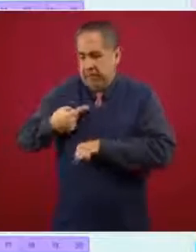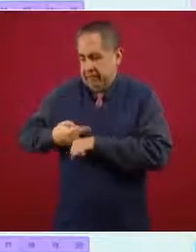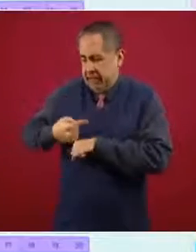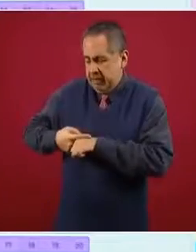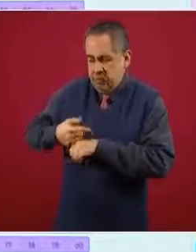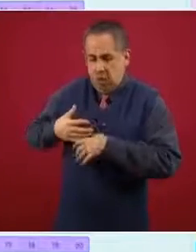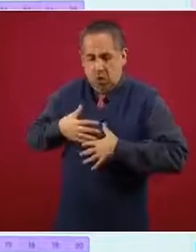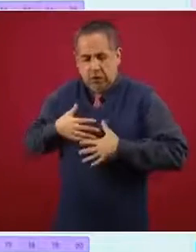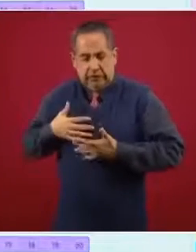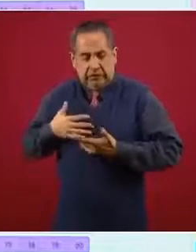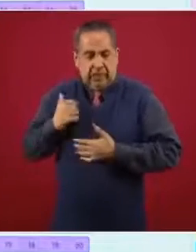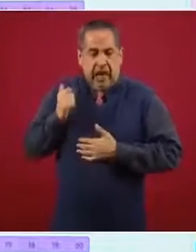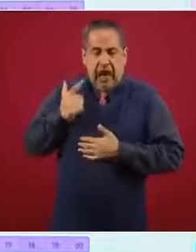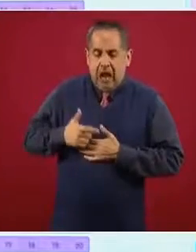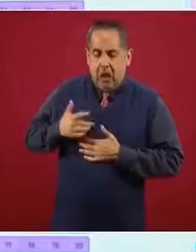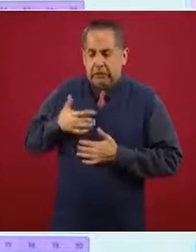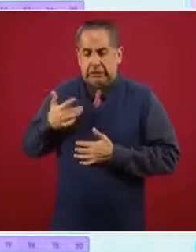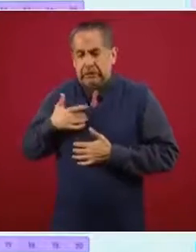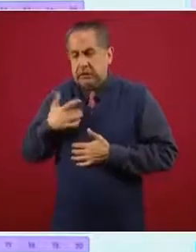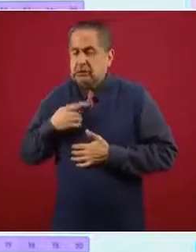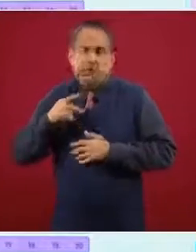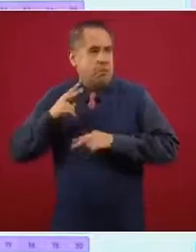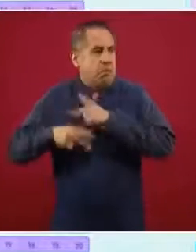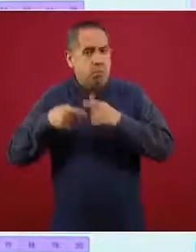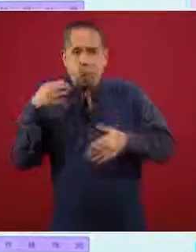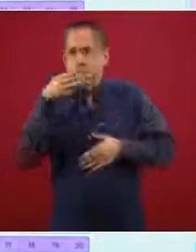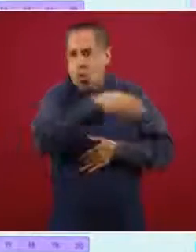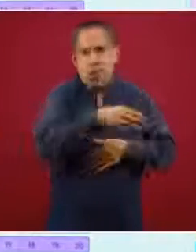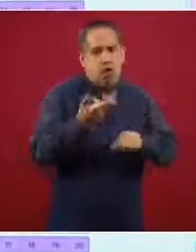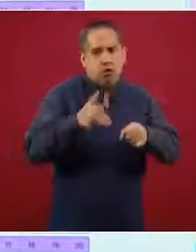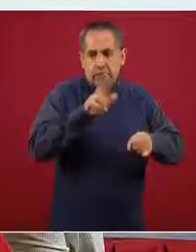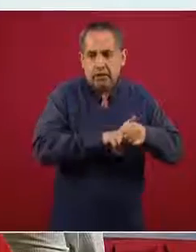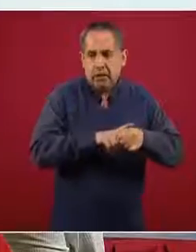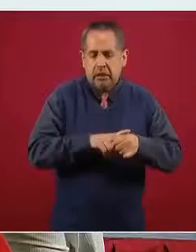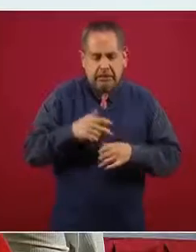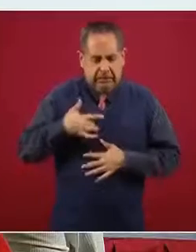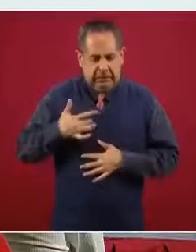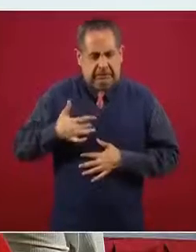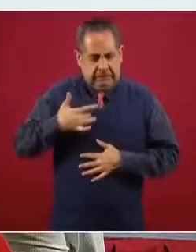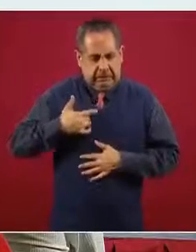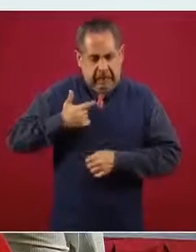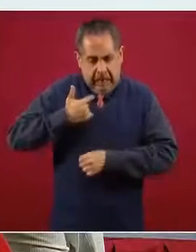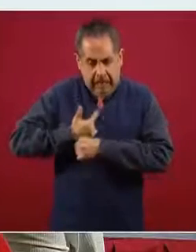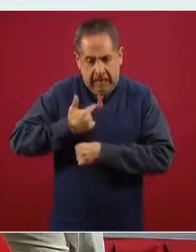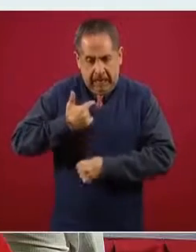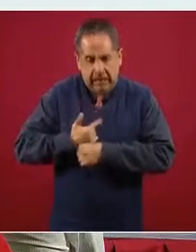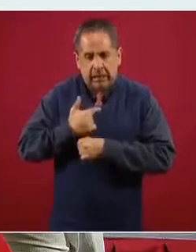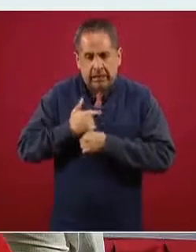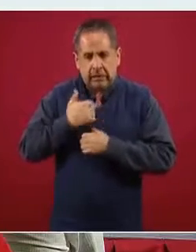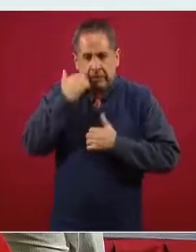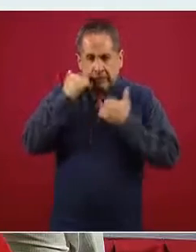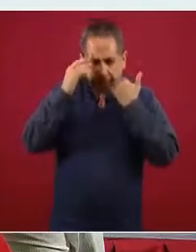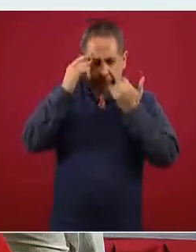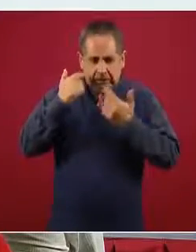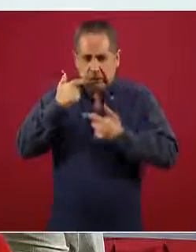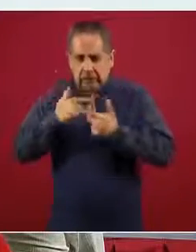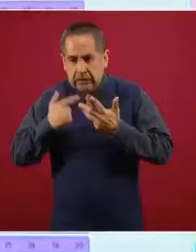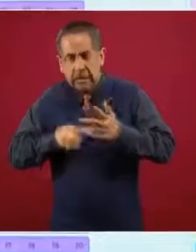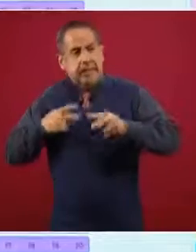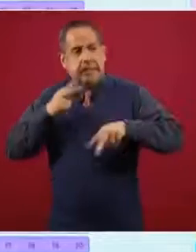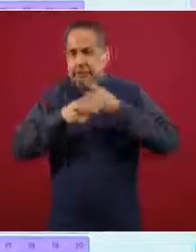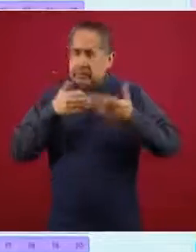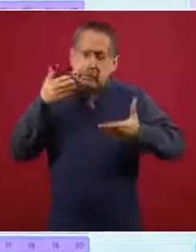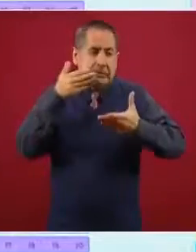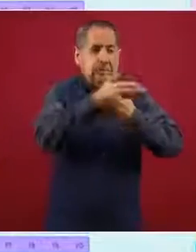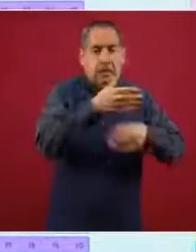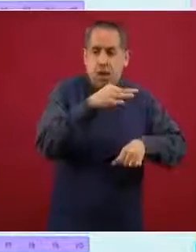grupo de riesgo, demandar atención médica. Si tengo signos de alarma durante el desarrollo de mi enfermedad, demandar